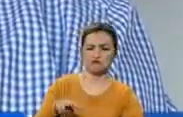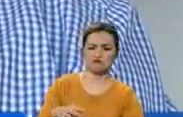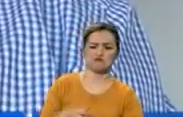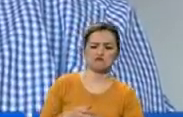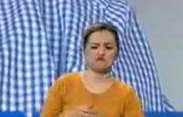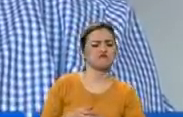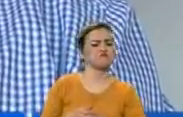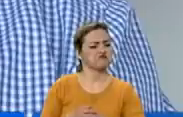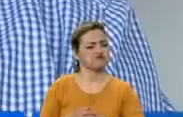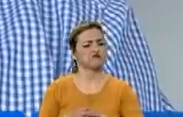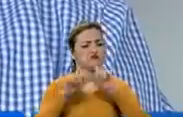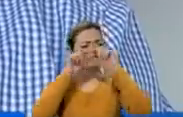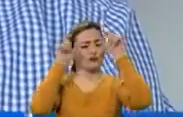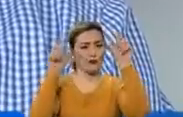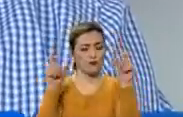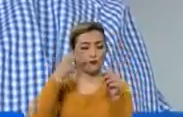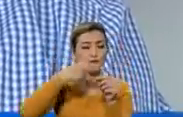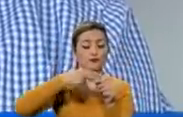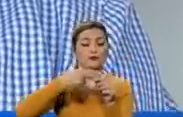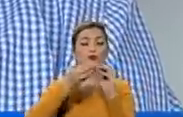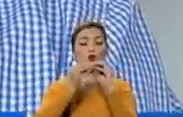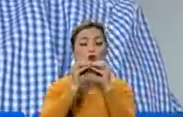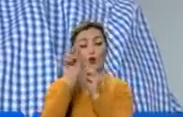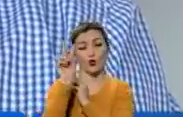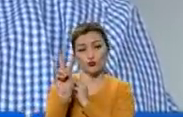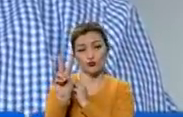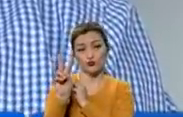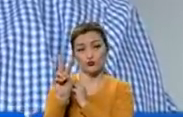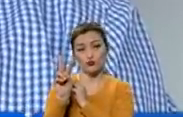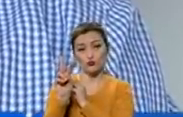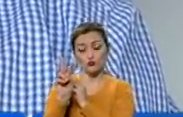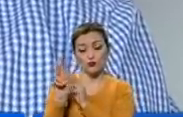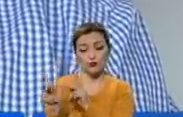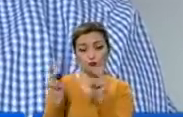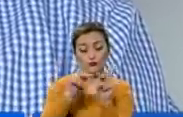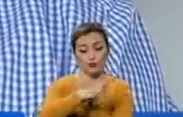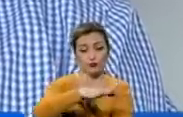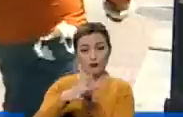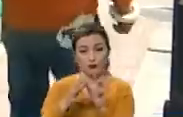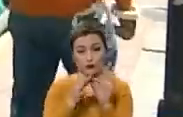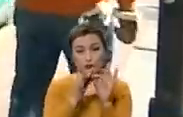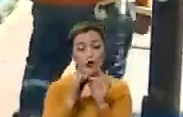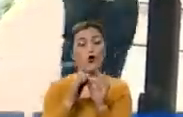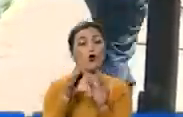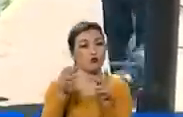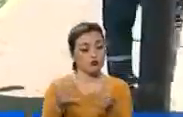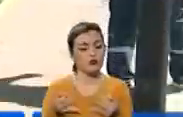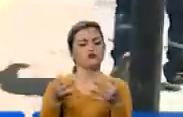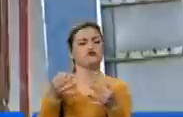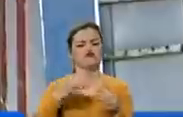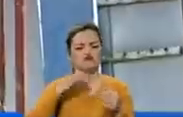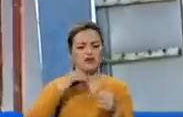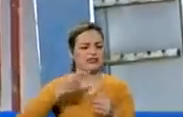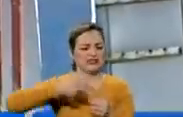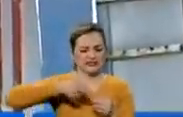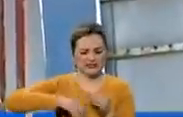conclusión de que la empresa gasolinera número 2 ha cumplido su plan de remediación. La denuncia sobre la